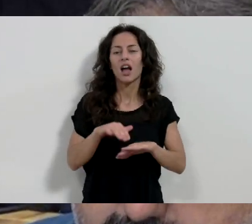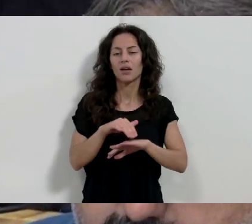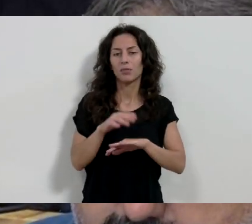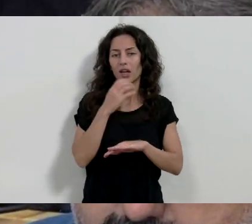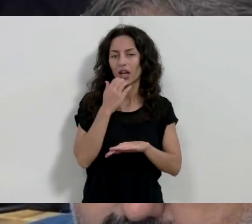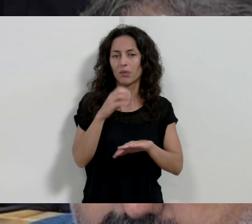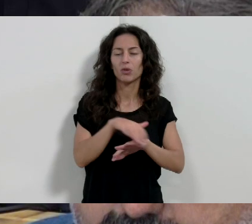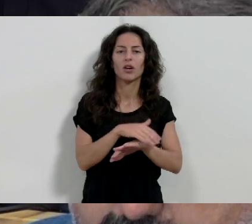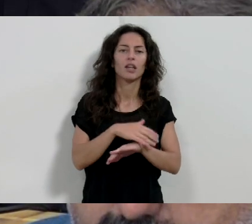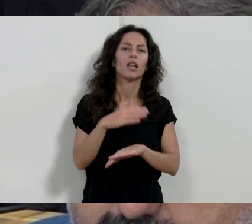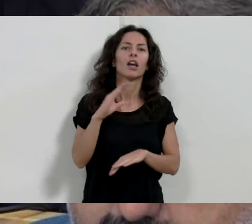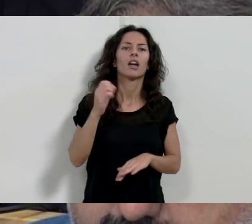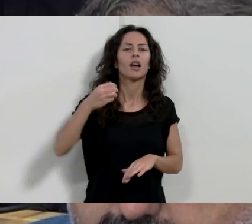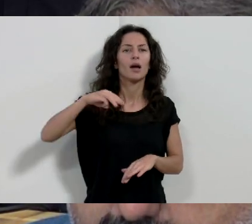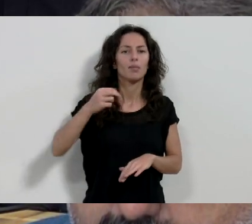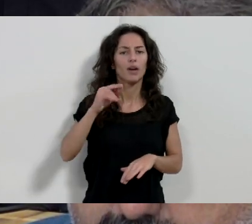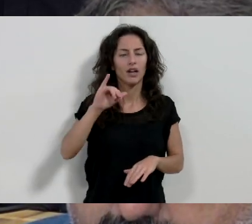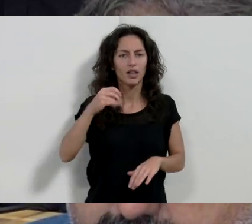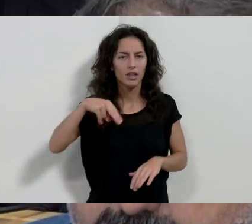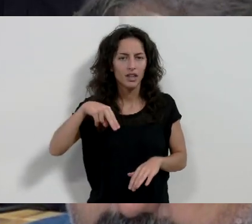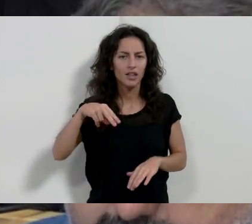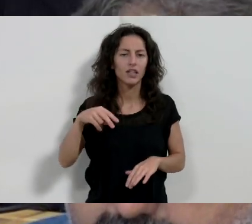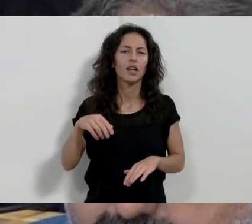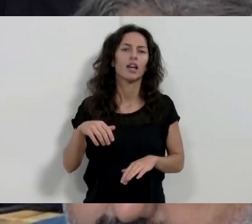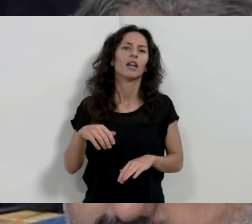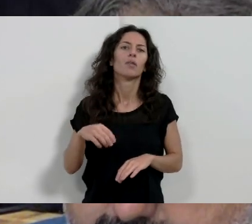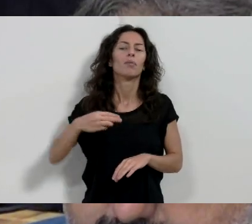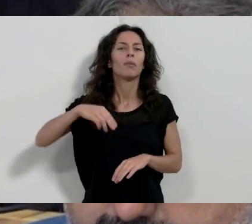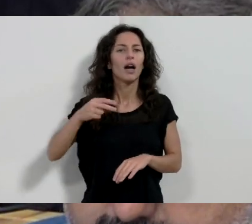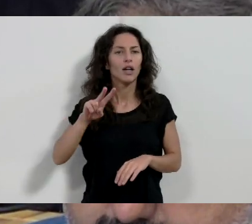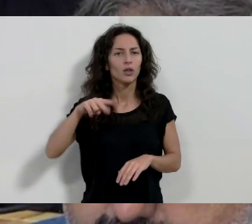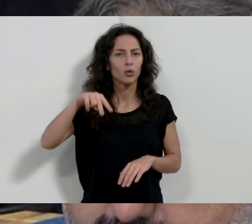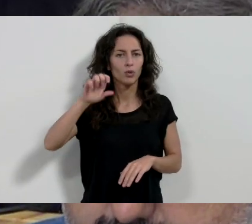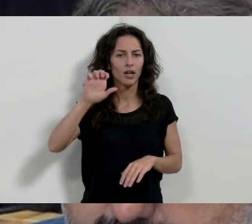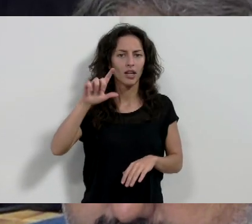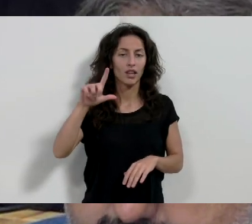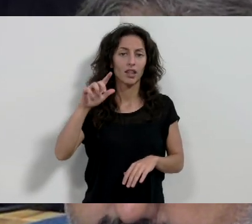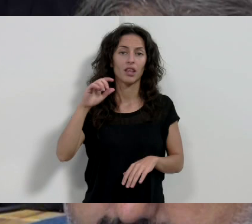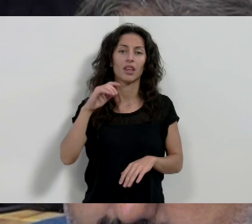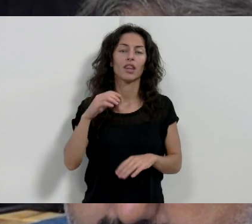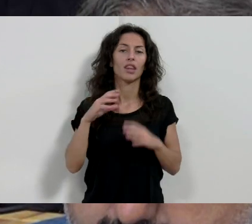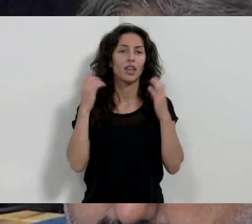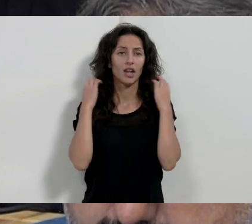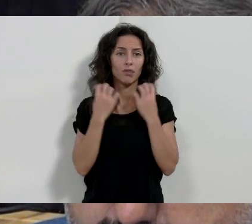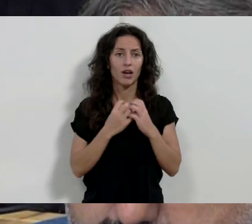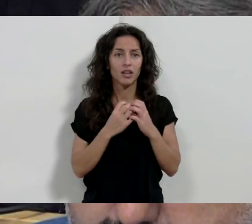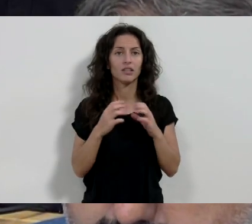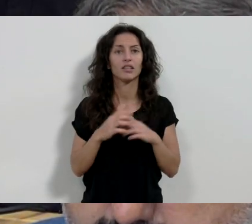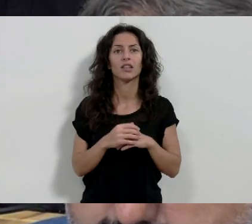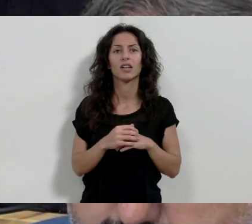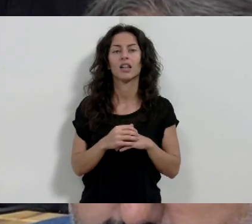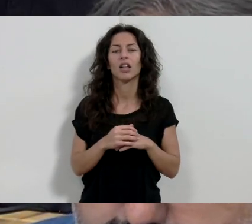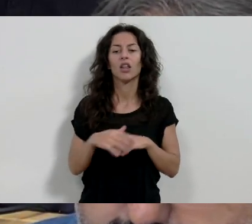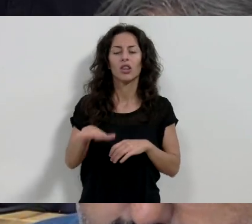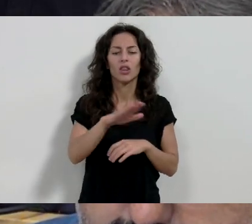Postas, en la Plaza Cervantes, en el Manuel Marín, hicimos todo un mural. Lo haremos en las zonas infantiles y deportivas